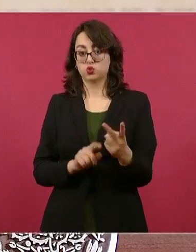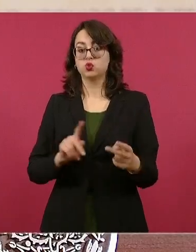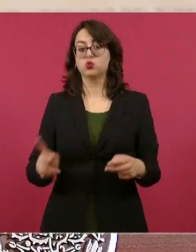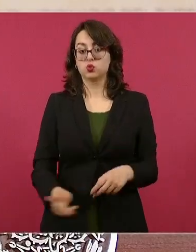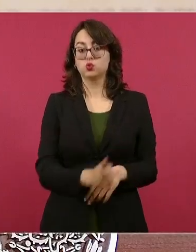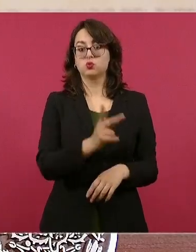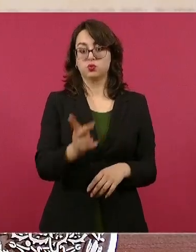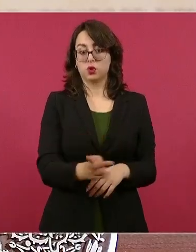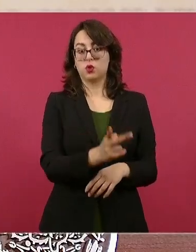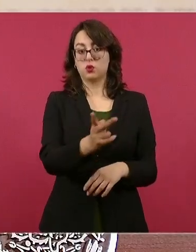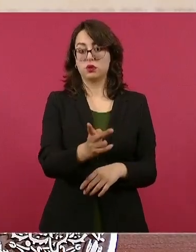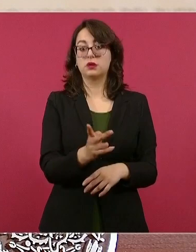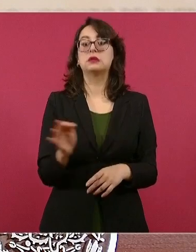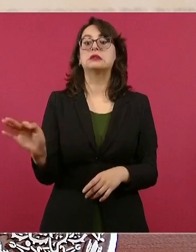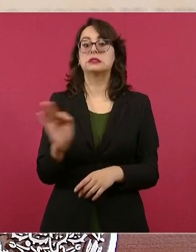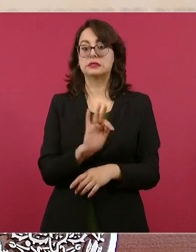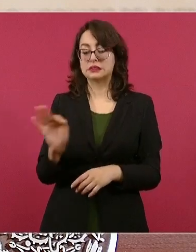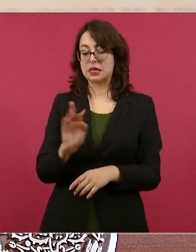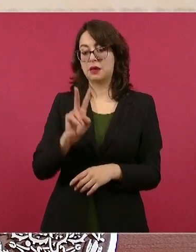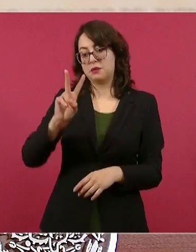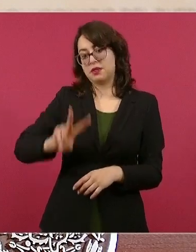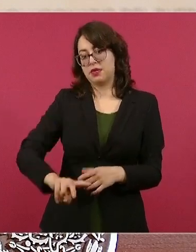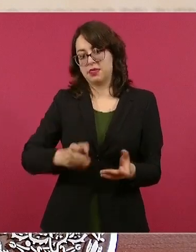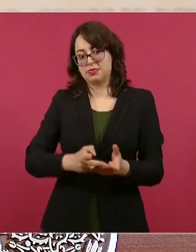una exploración